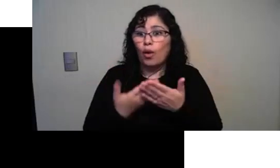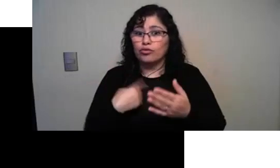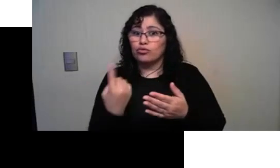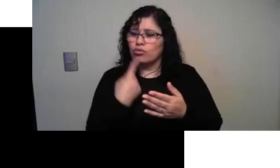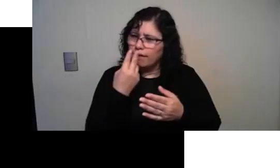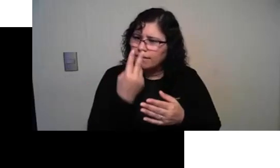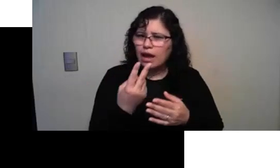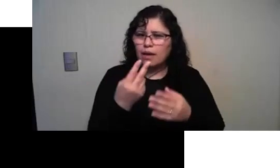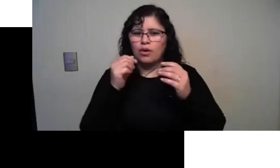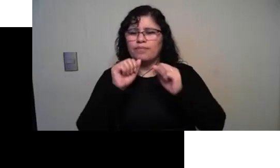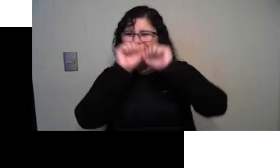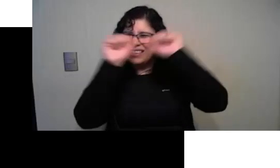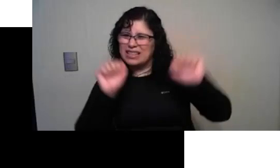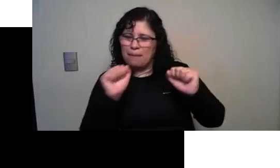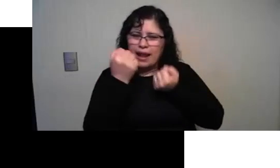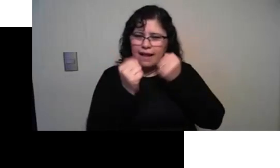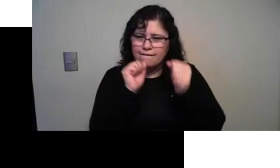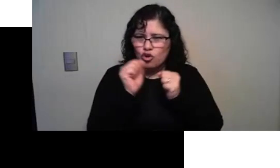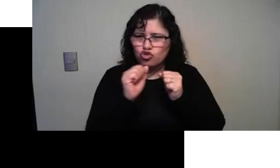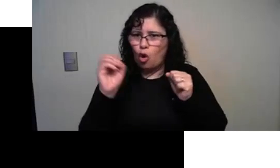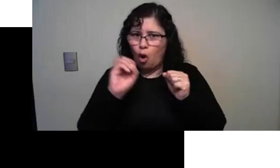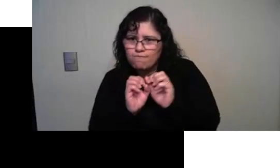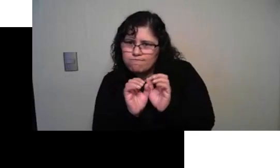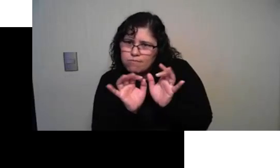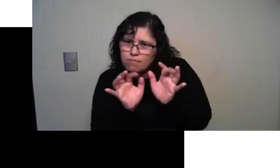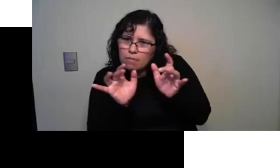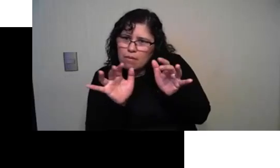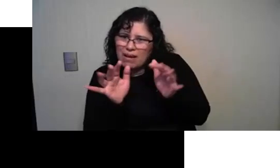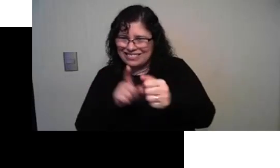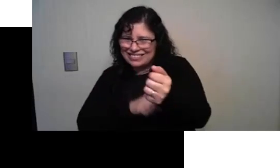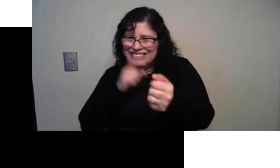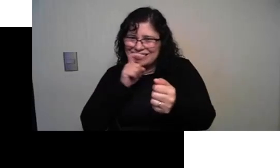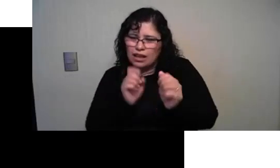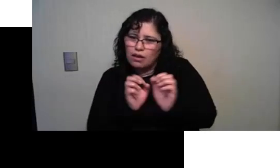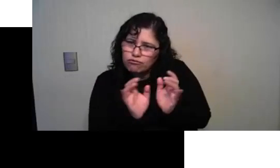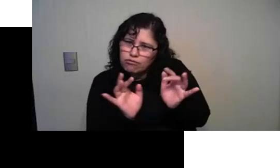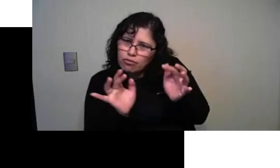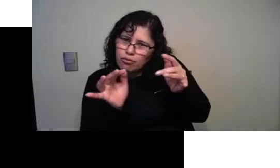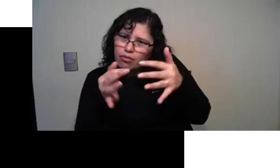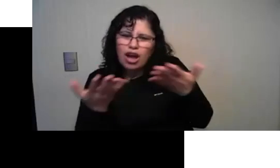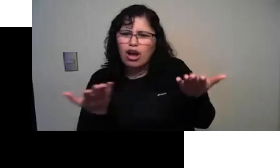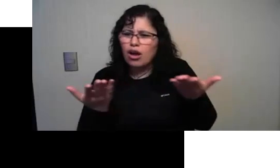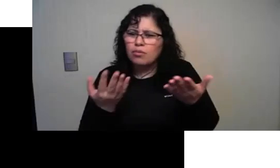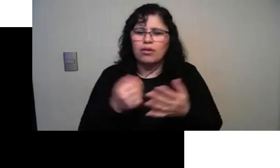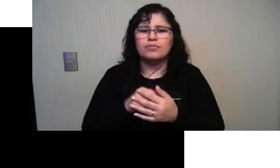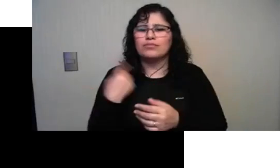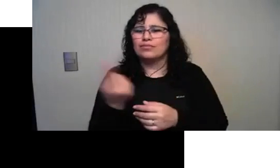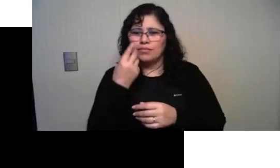vascularización, digamos, principalmente la irrigación, nos vamos a dar cuenta que hay dos